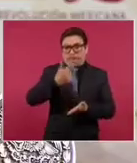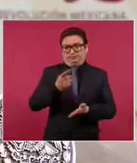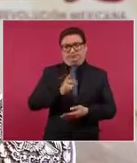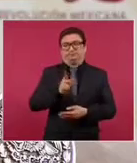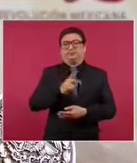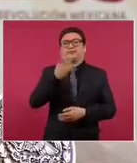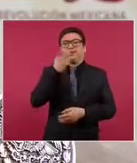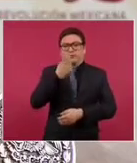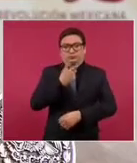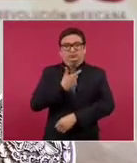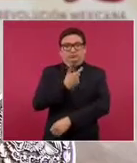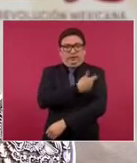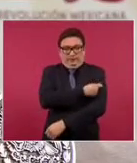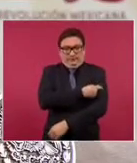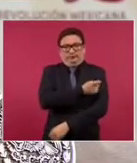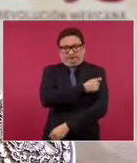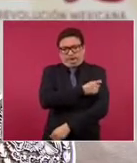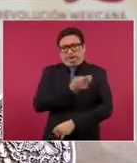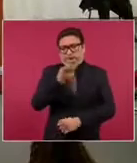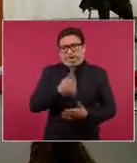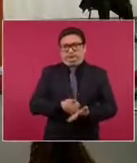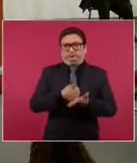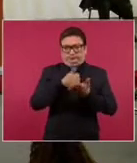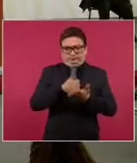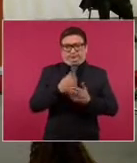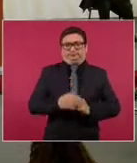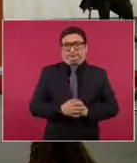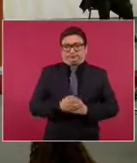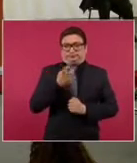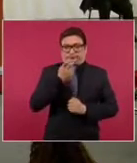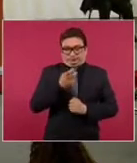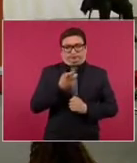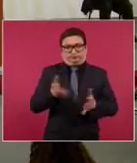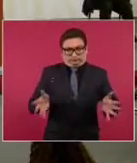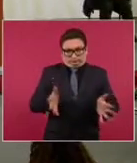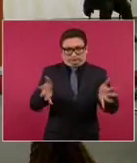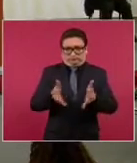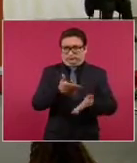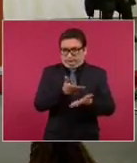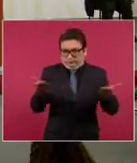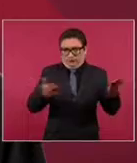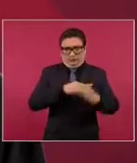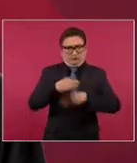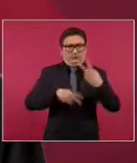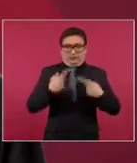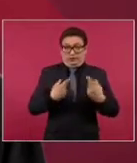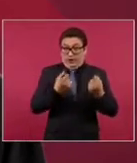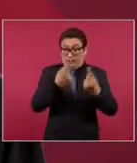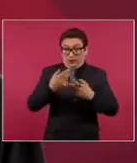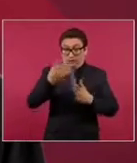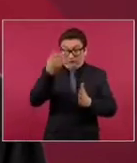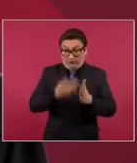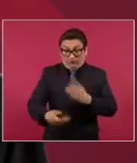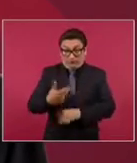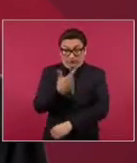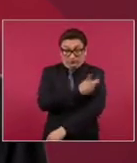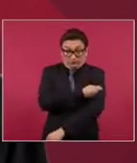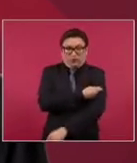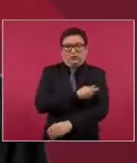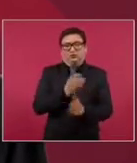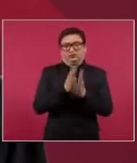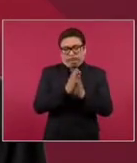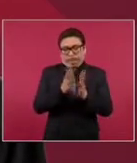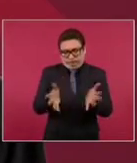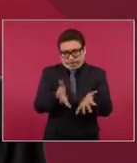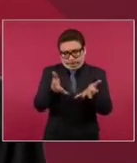es el objetivo de la vacuna, esa es la utilidad de la vacuna y por eso seguimos invitando a cualquier persona que no se haya vacunado a que lo